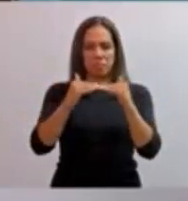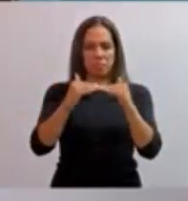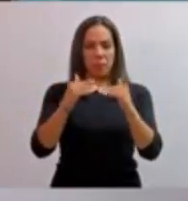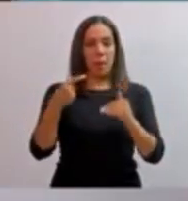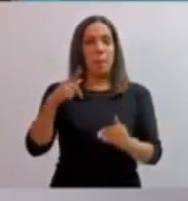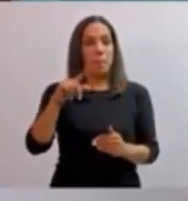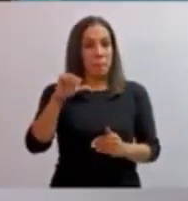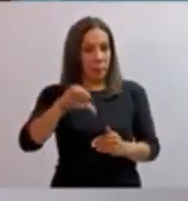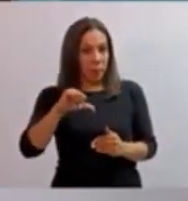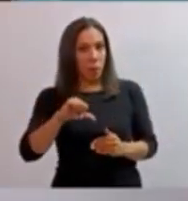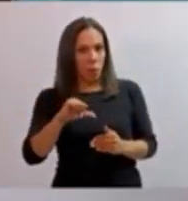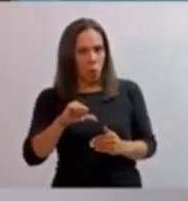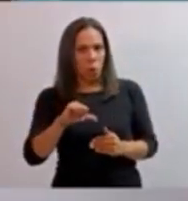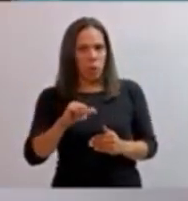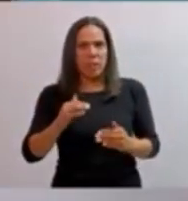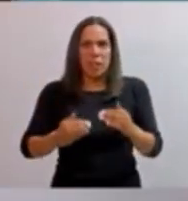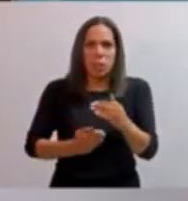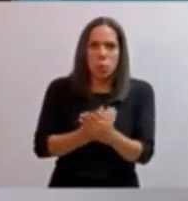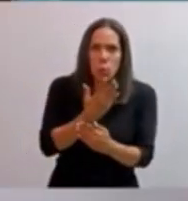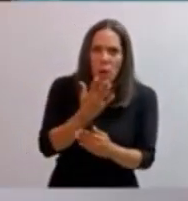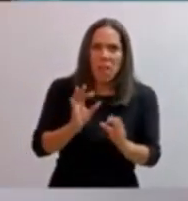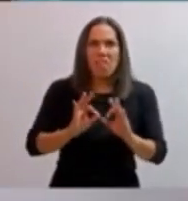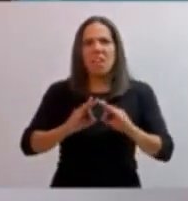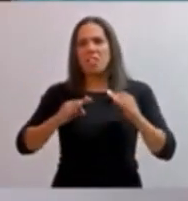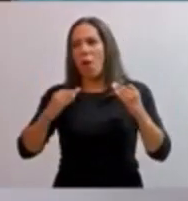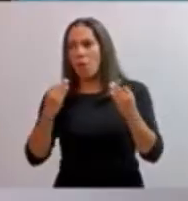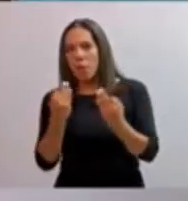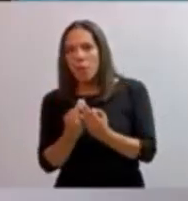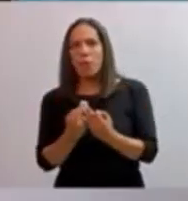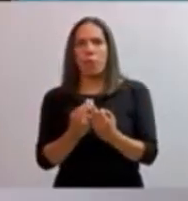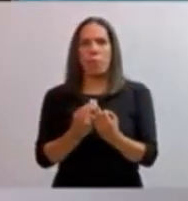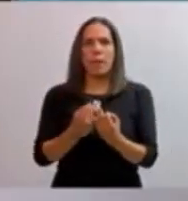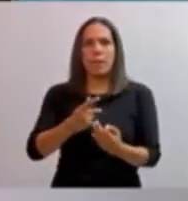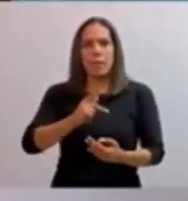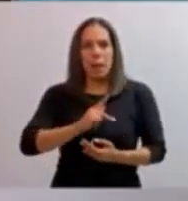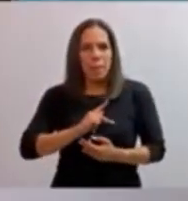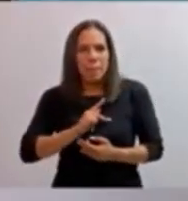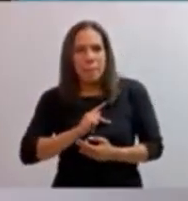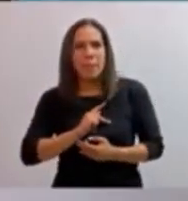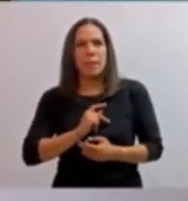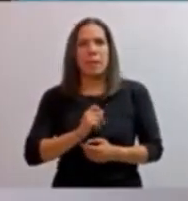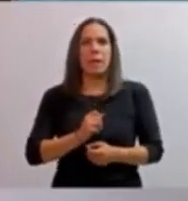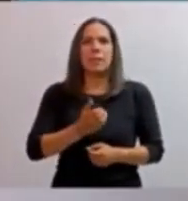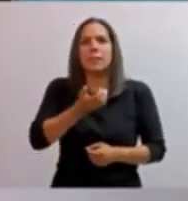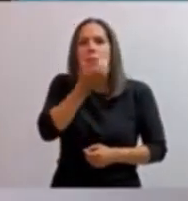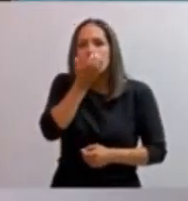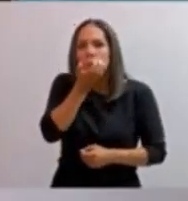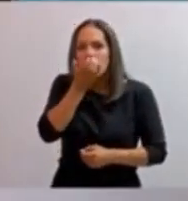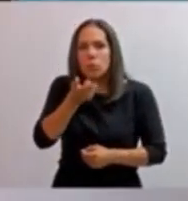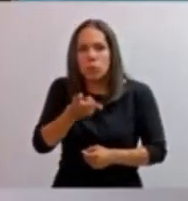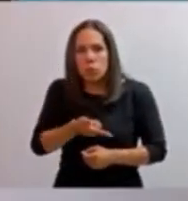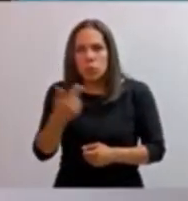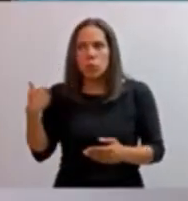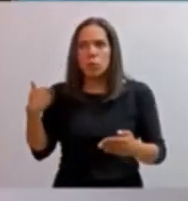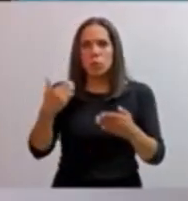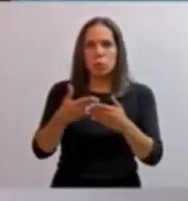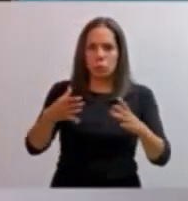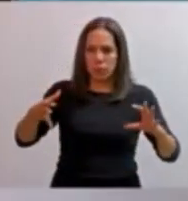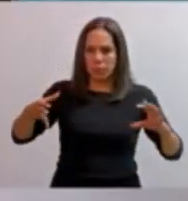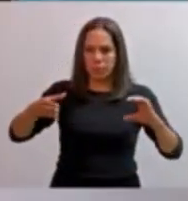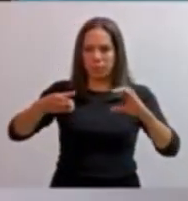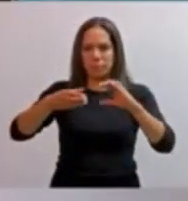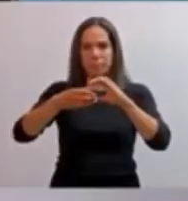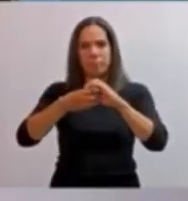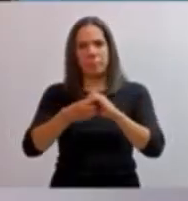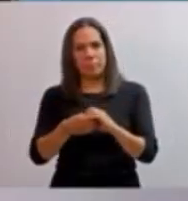que esta reconstrucción y reflexión de mi práctica se ha venido también